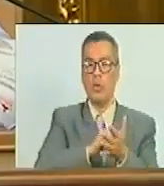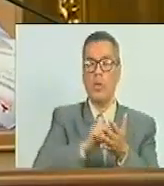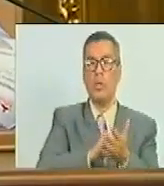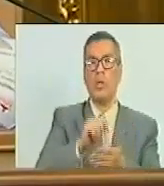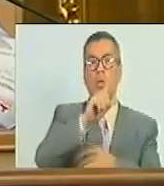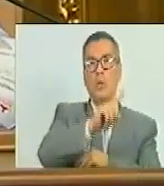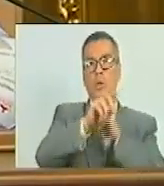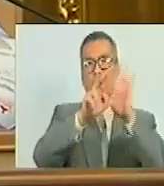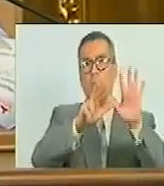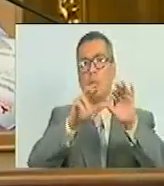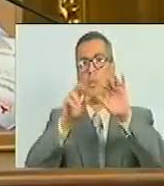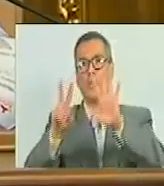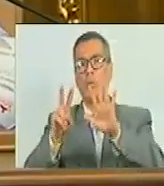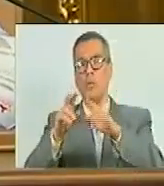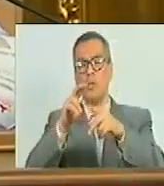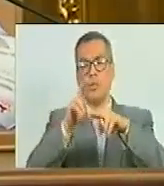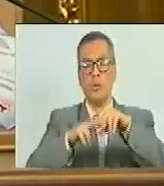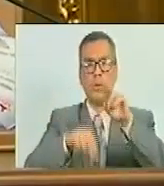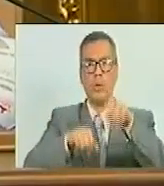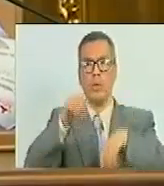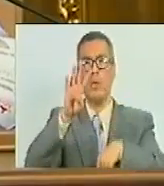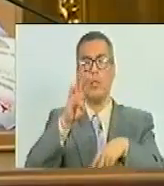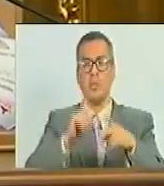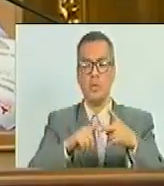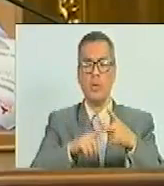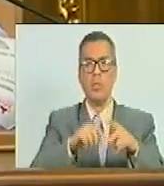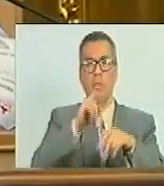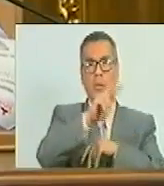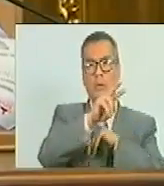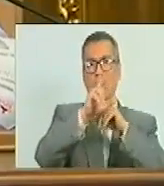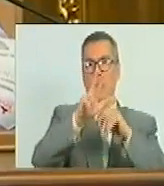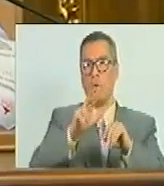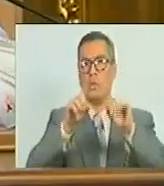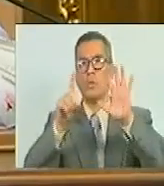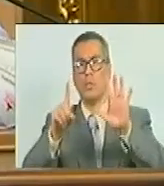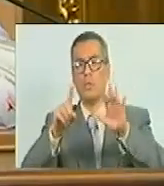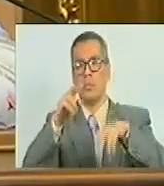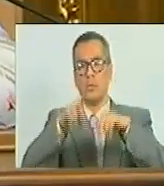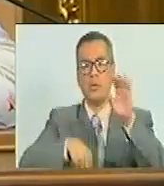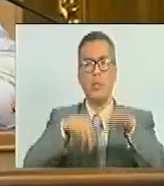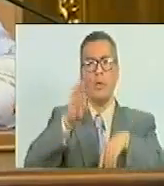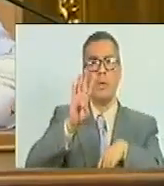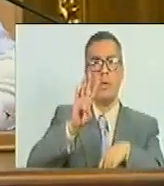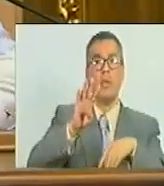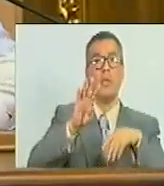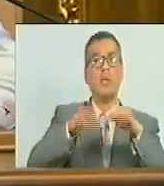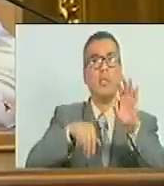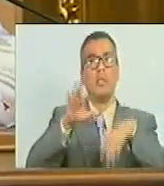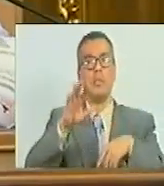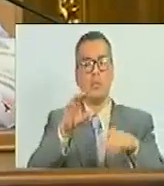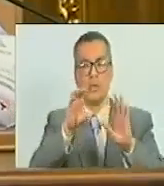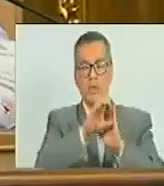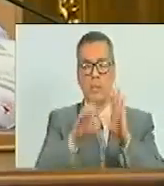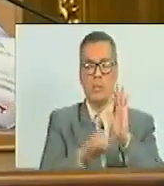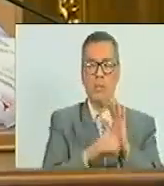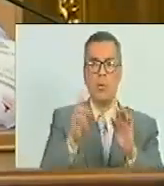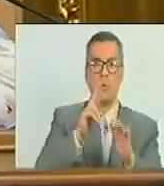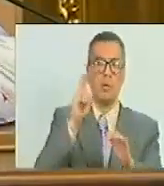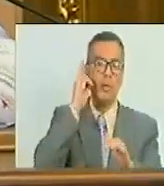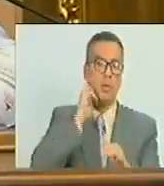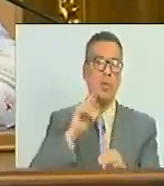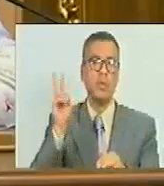artículos 187, numeral 14, y 236, numeral 15, de la Constitución de la República Bolivariana